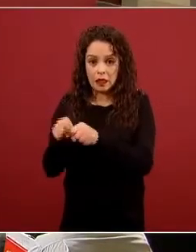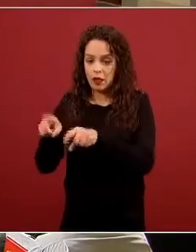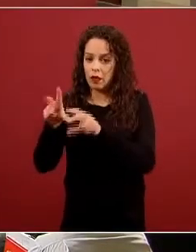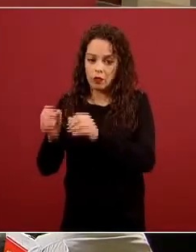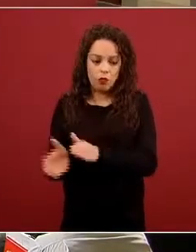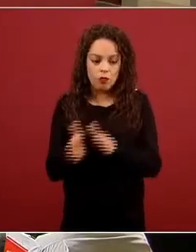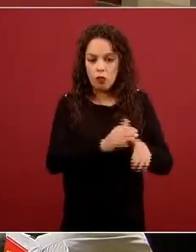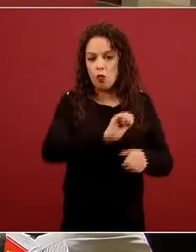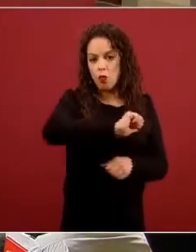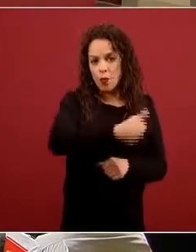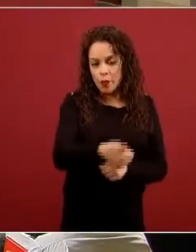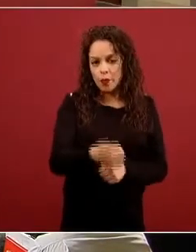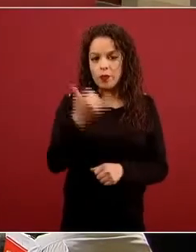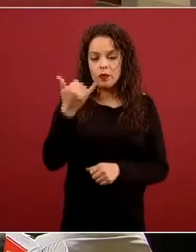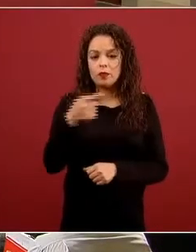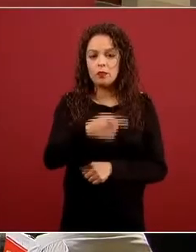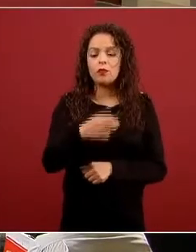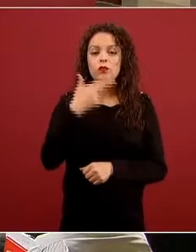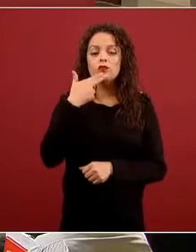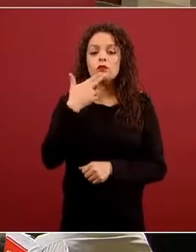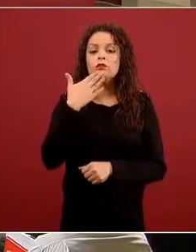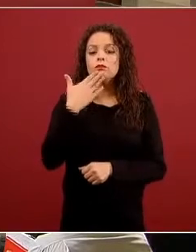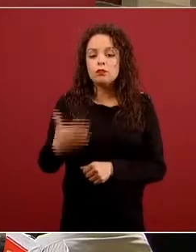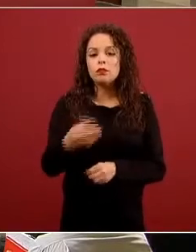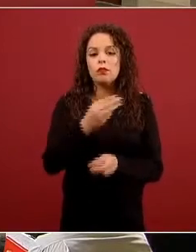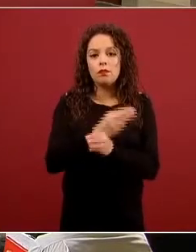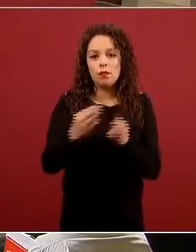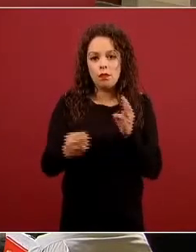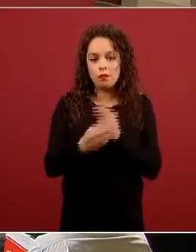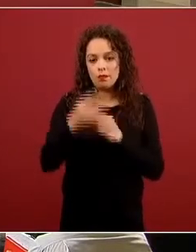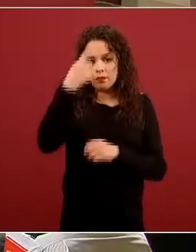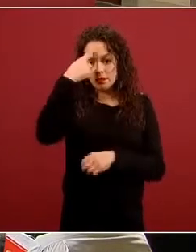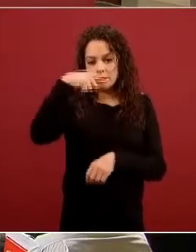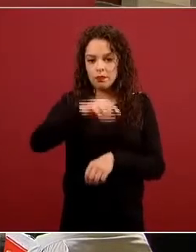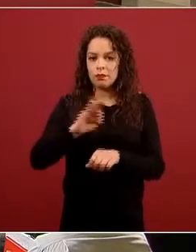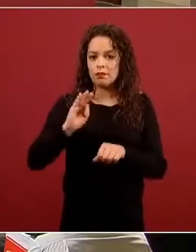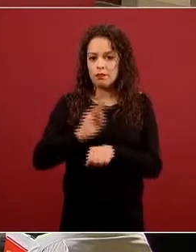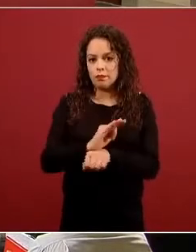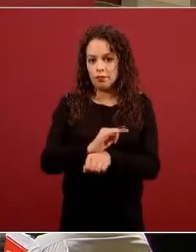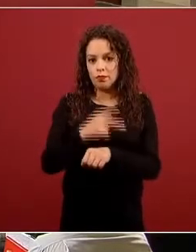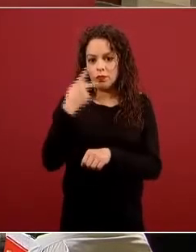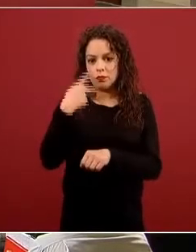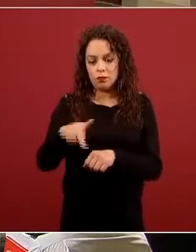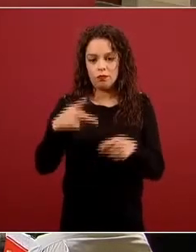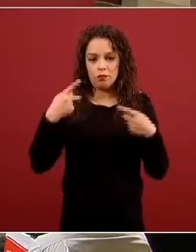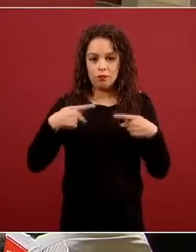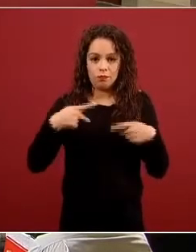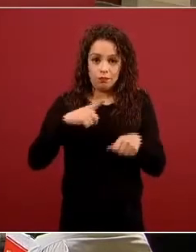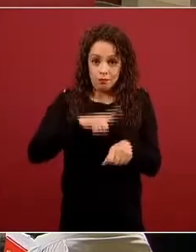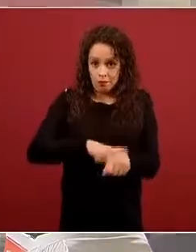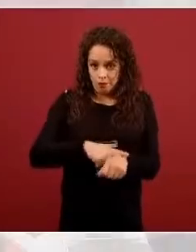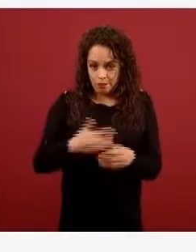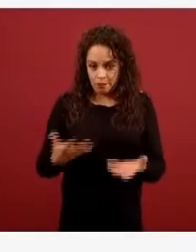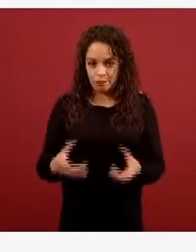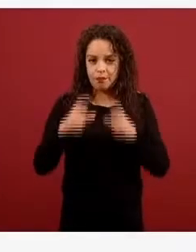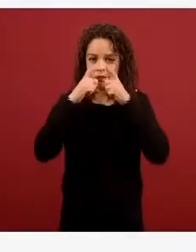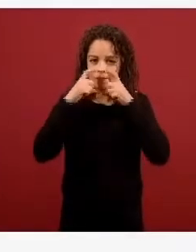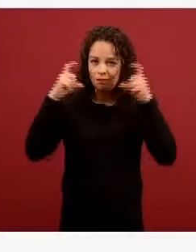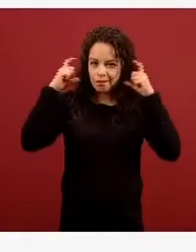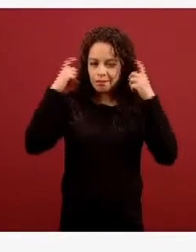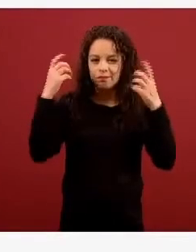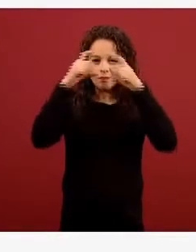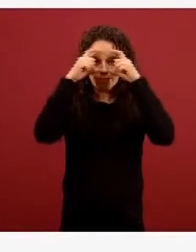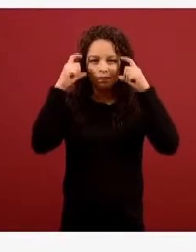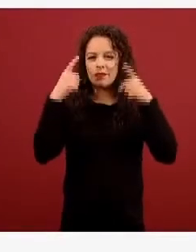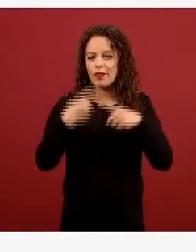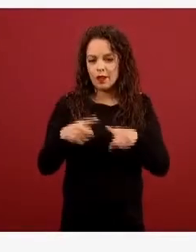un uso adecuado de un equipo de protección personal. Como pueden ver, lo principal y en todos estos momentos es